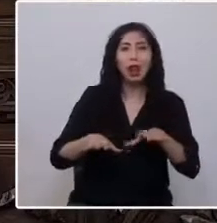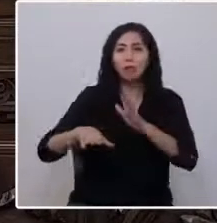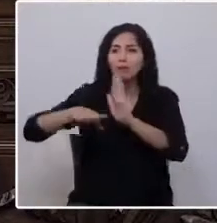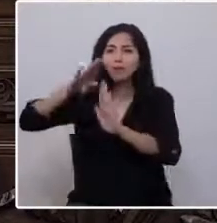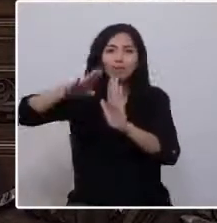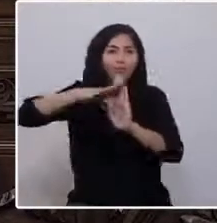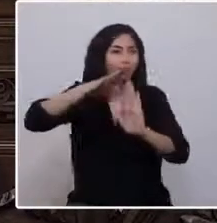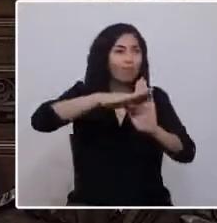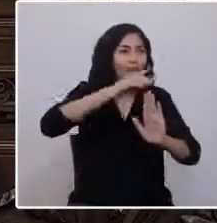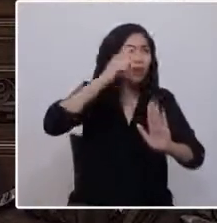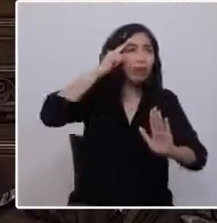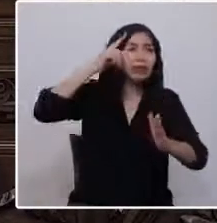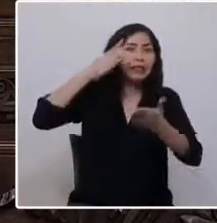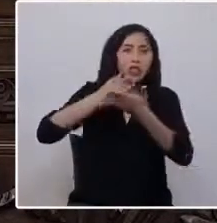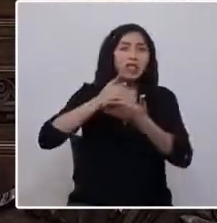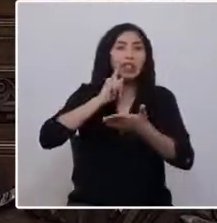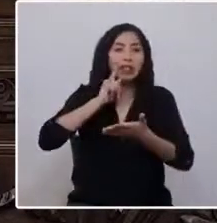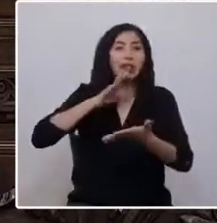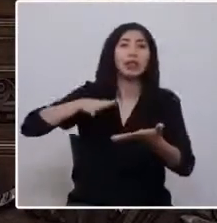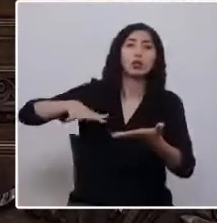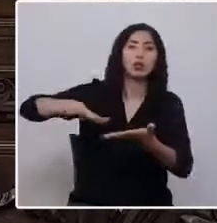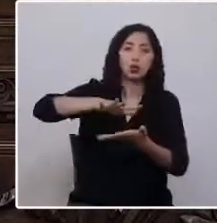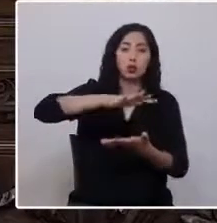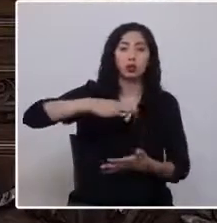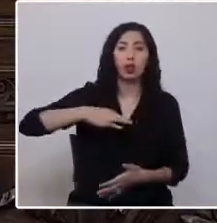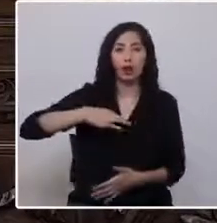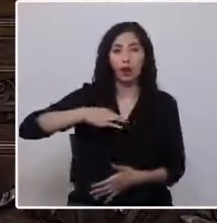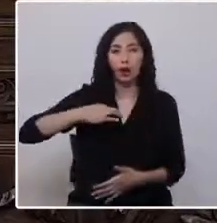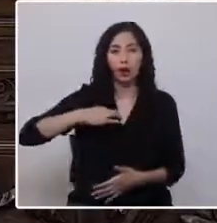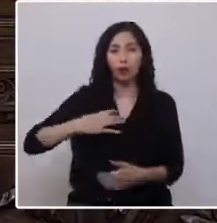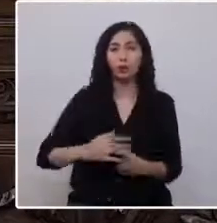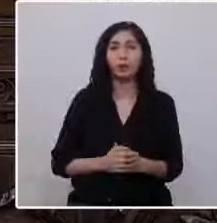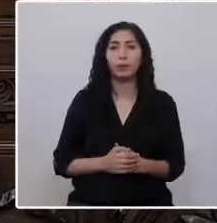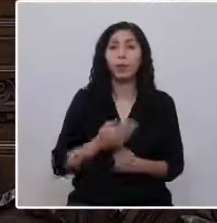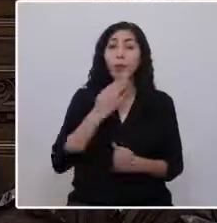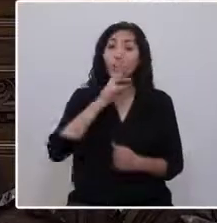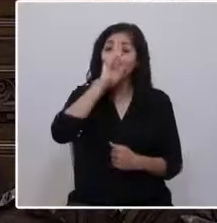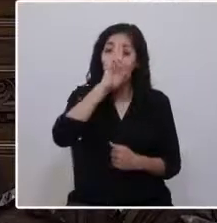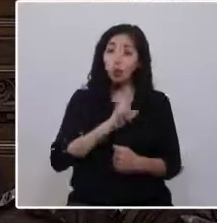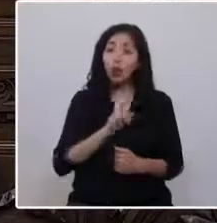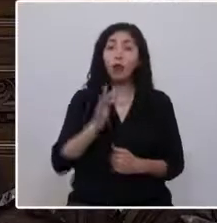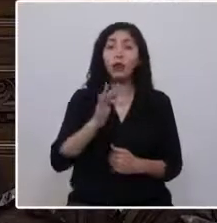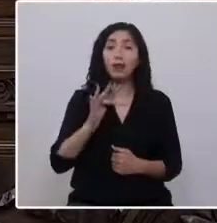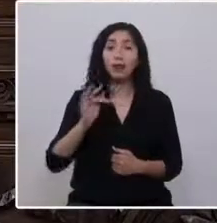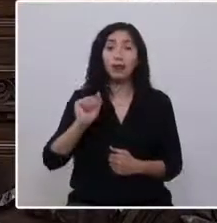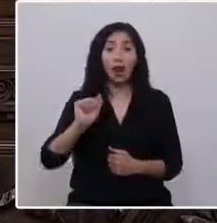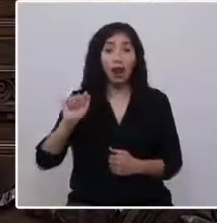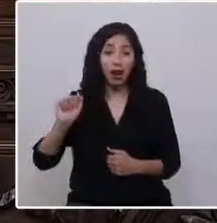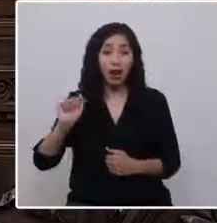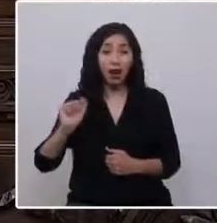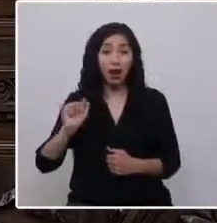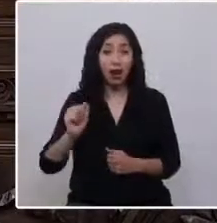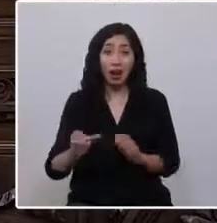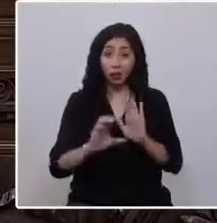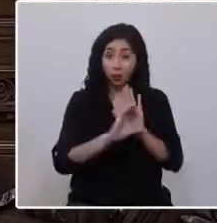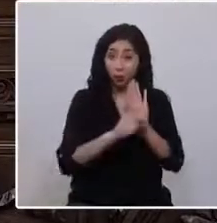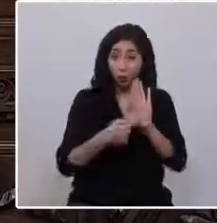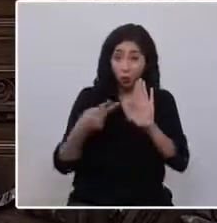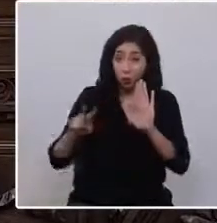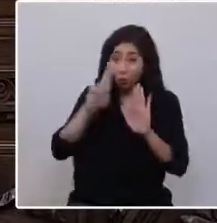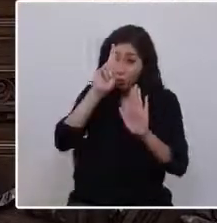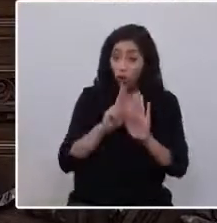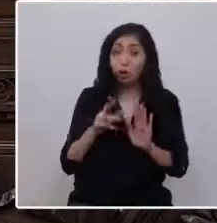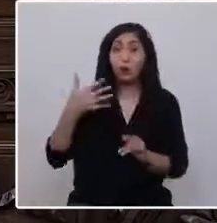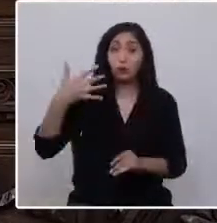decisión de los ciudadanos el rol de las fuerzas armadas en la constitución es determinante para la